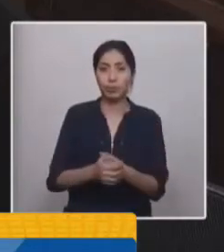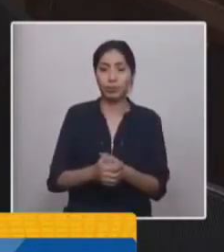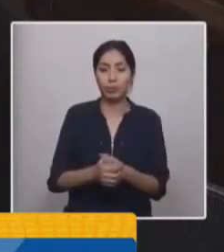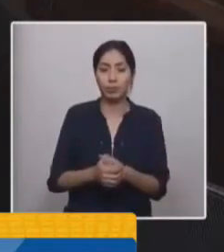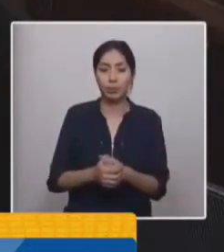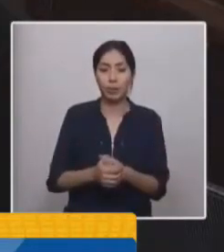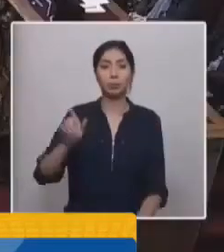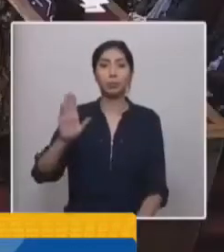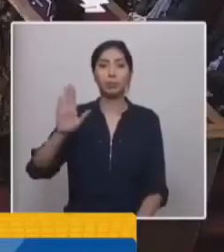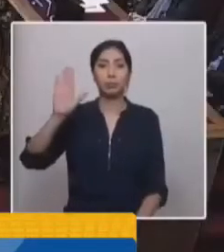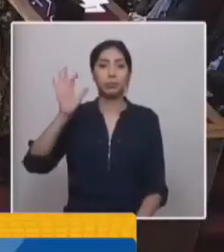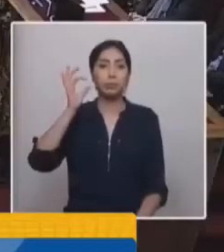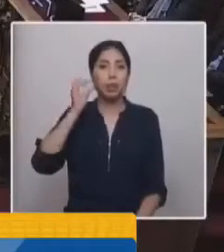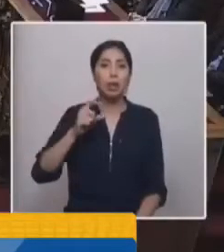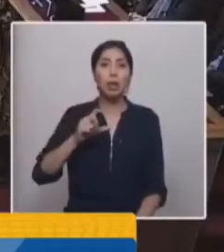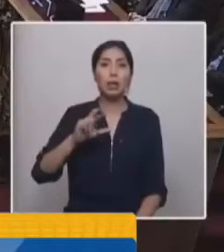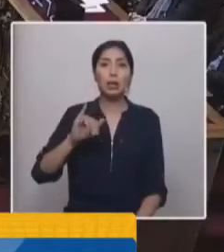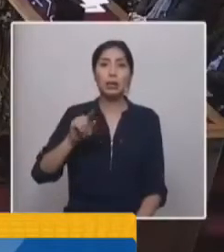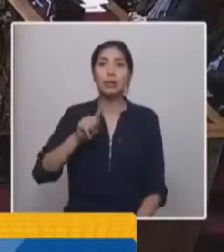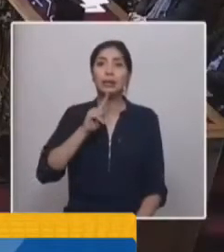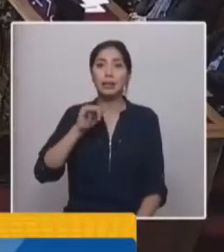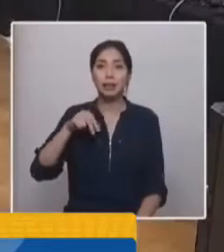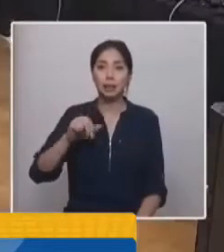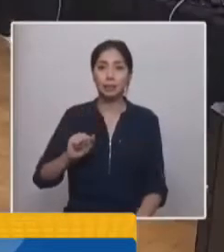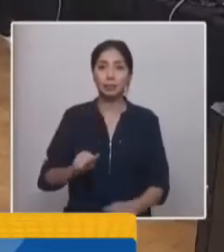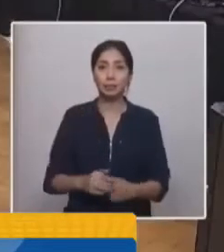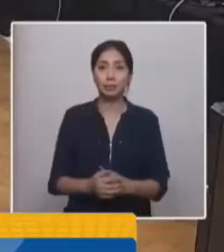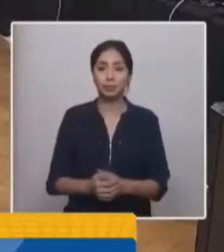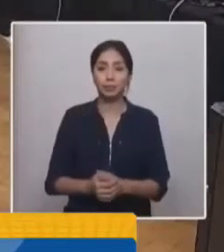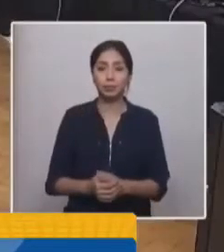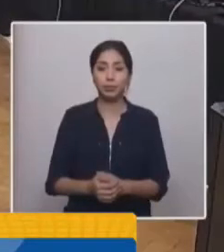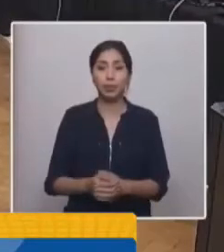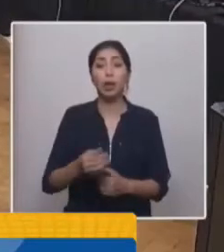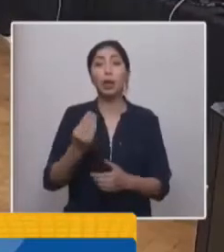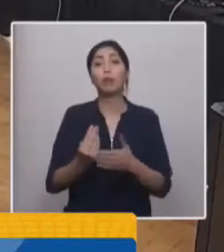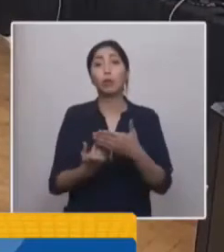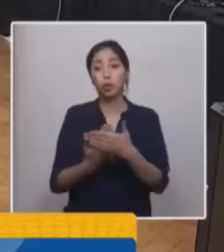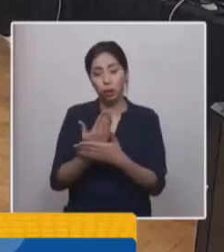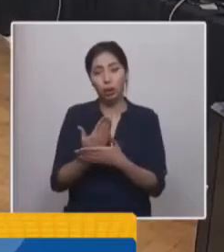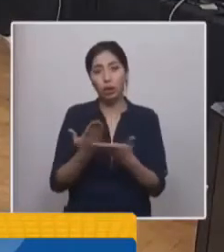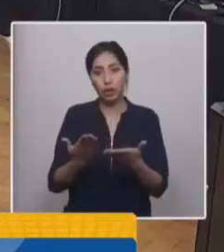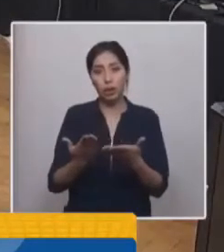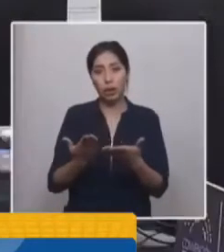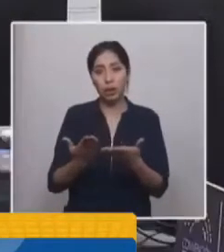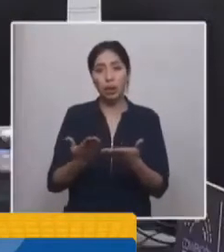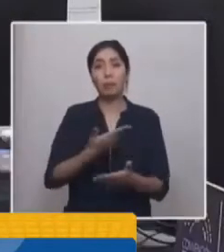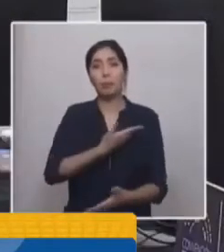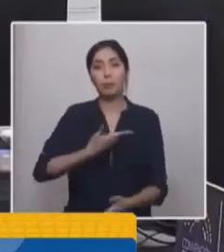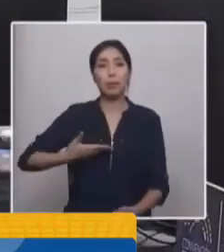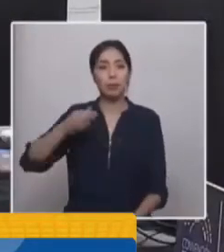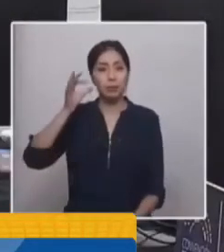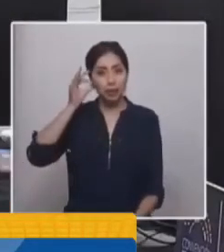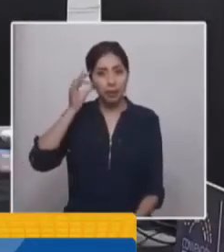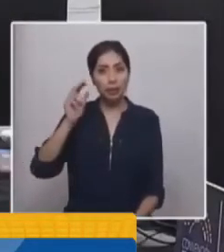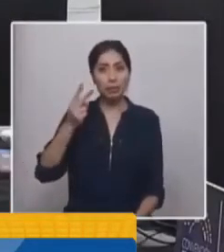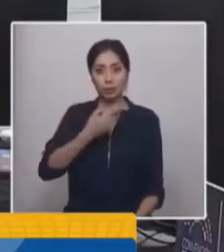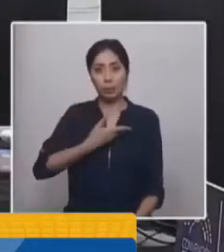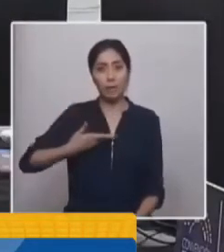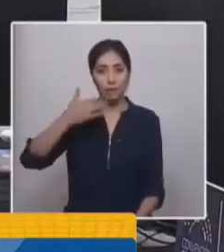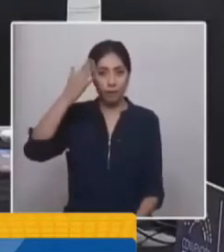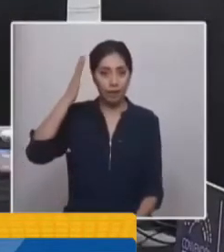que se complementan, pero no van en el mismo camino. Yo estoy de acuerdo con que la calidad de la educación se debe mejorar y que quienes vayan a la educación